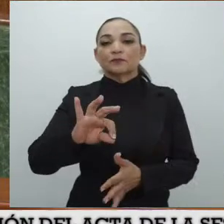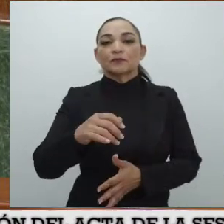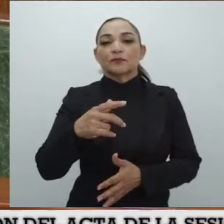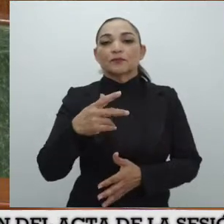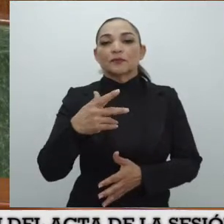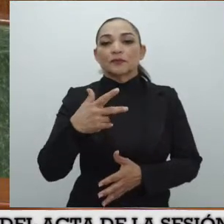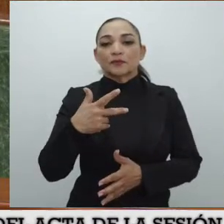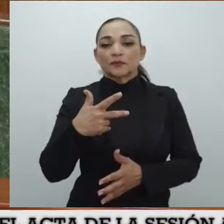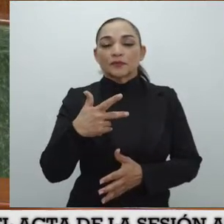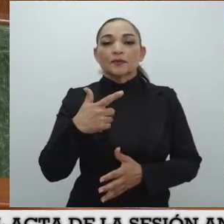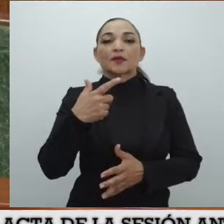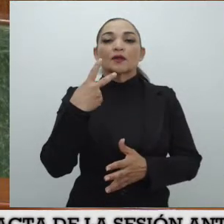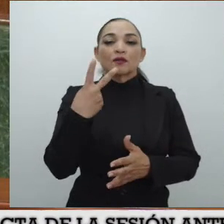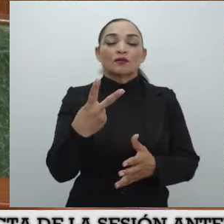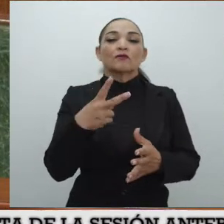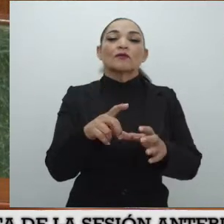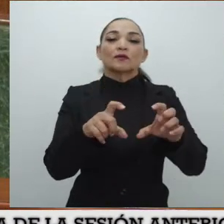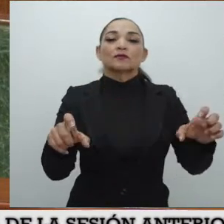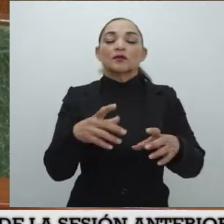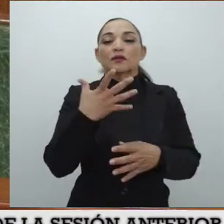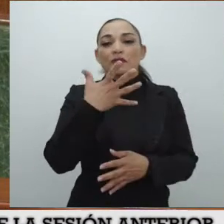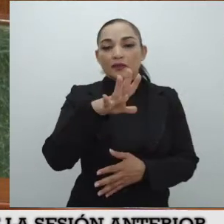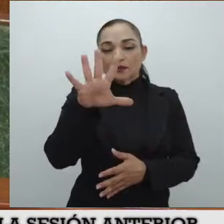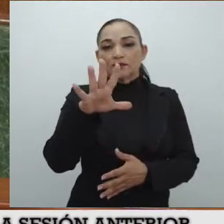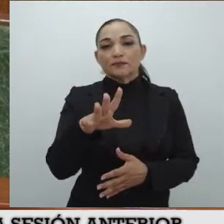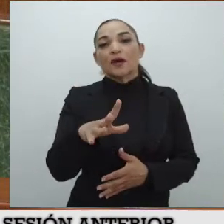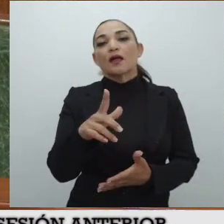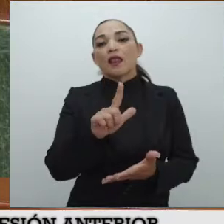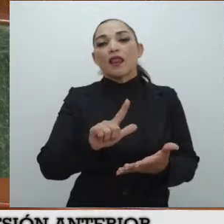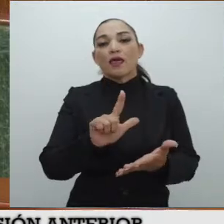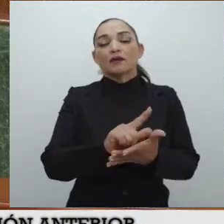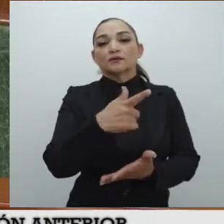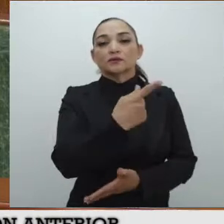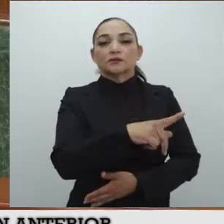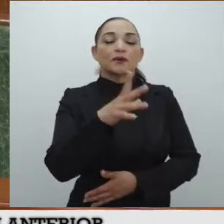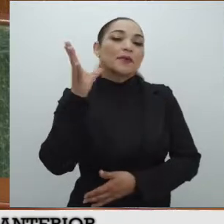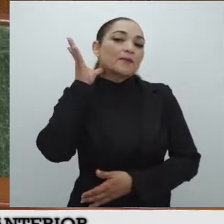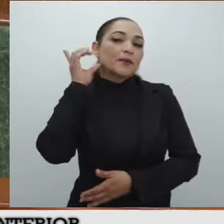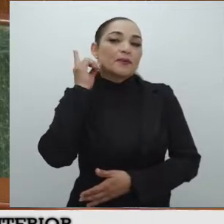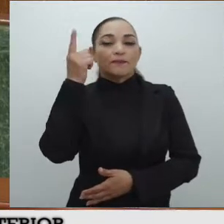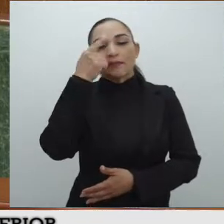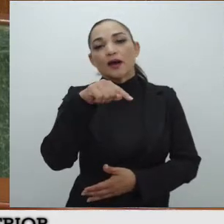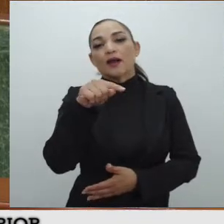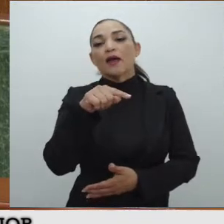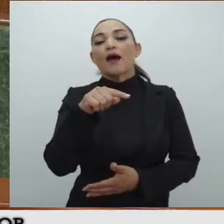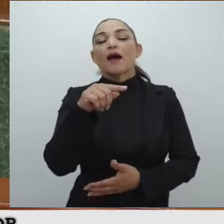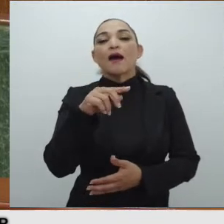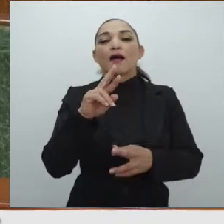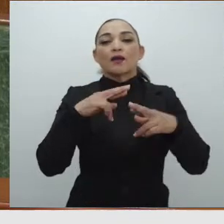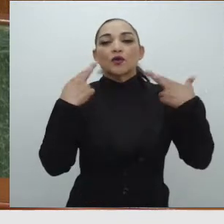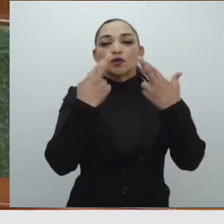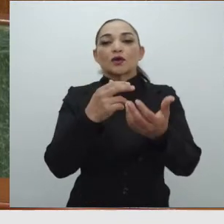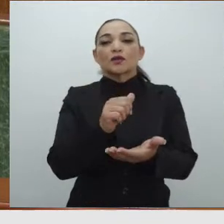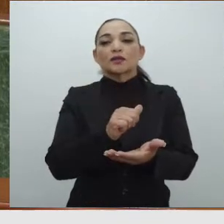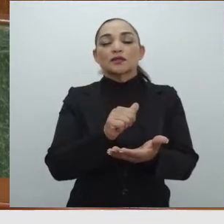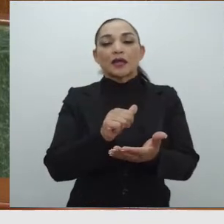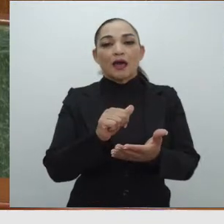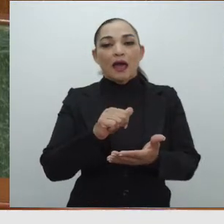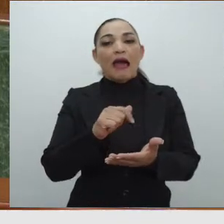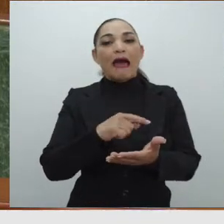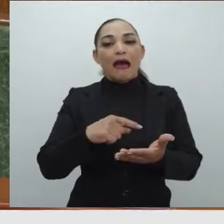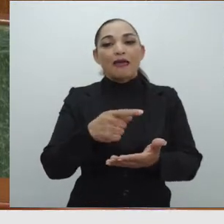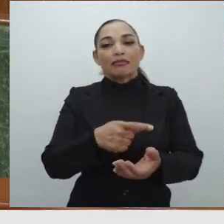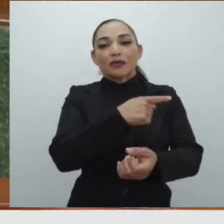Ley Orgánica del Congreso del Estado, vamos a proceder a la aprobación del acta de la sesión anterior, por lo que en votación económica